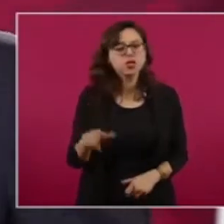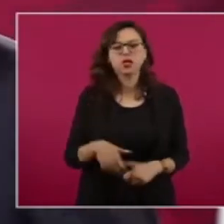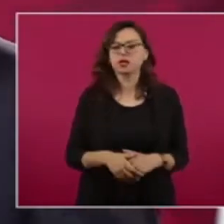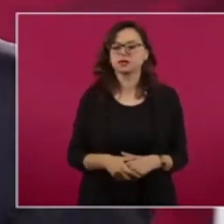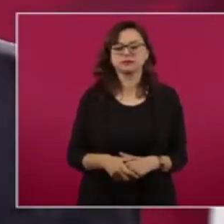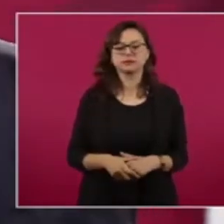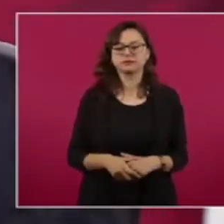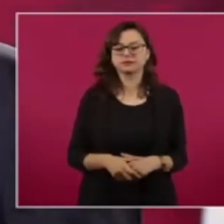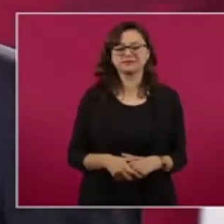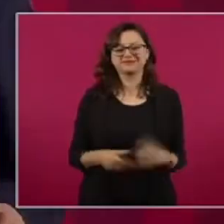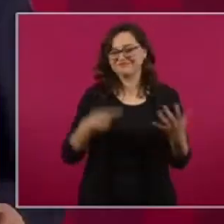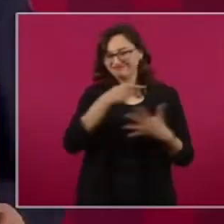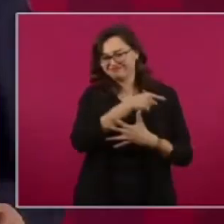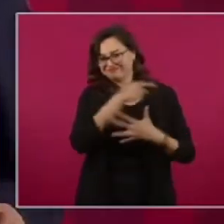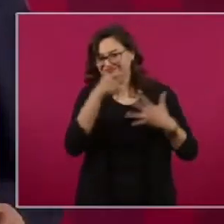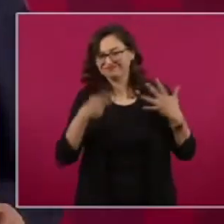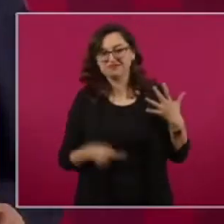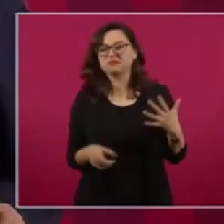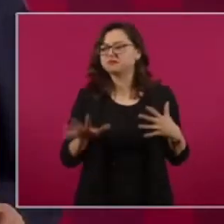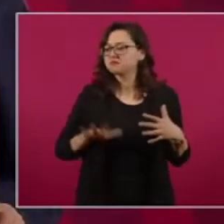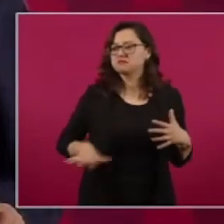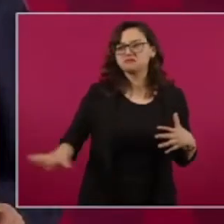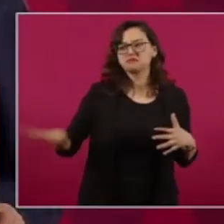Nada de eso quiere ya el pueblo.